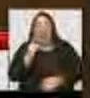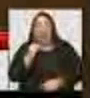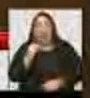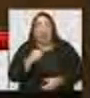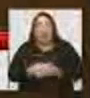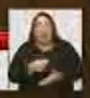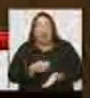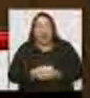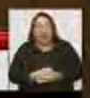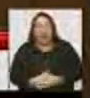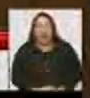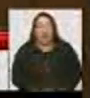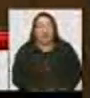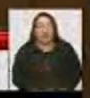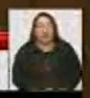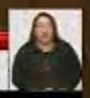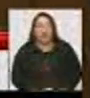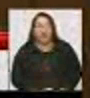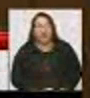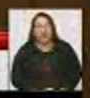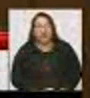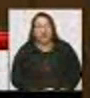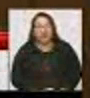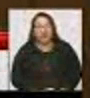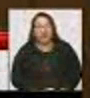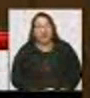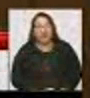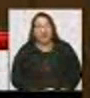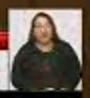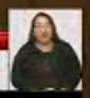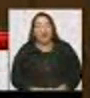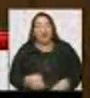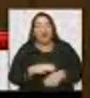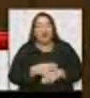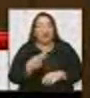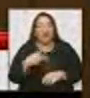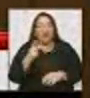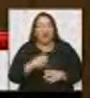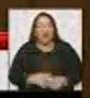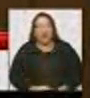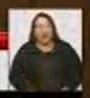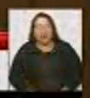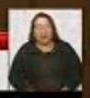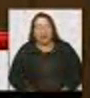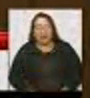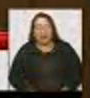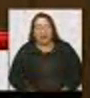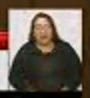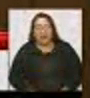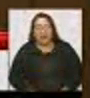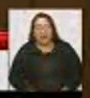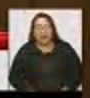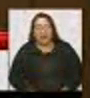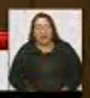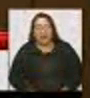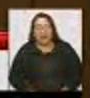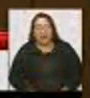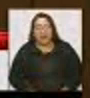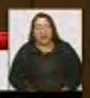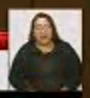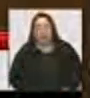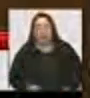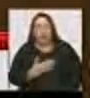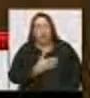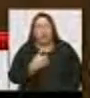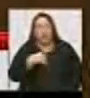arbitrios o los el impuesto predial no puede subir más allá de la inflación. No puede subir más allá. Entonces, ¿qué pasa? El